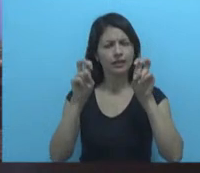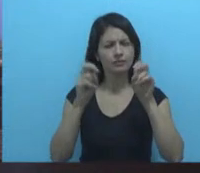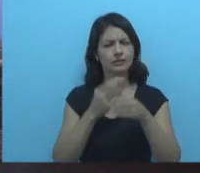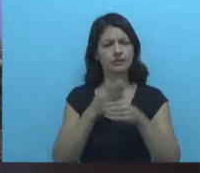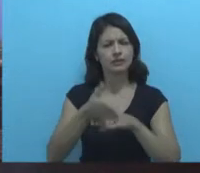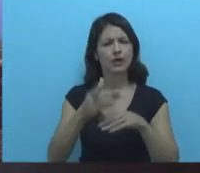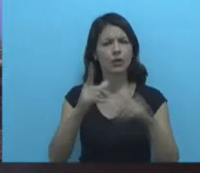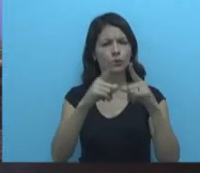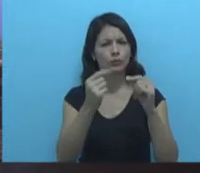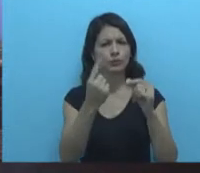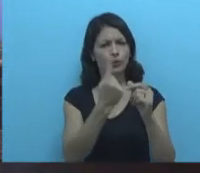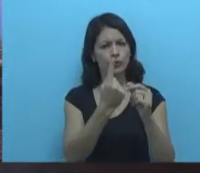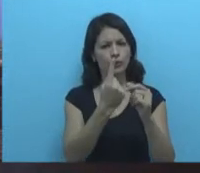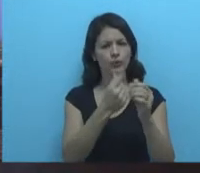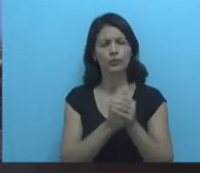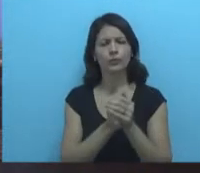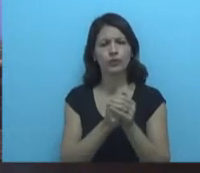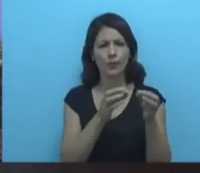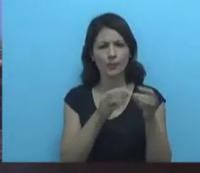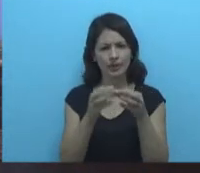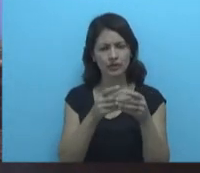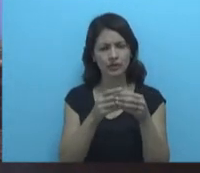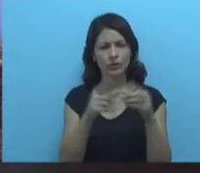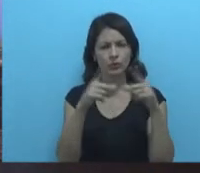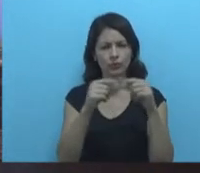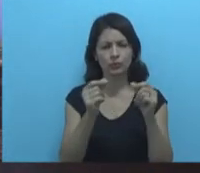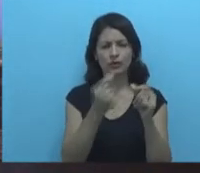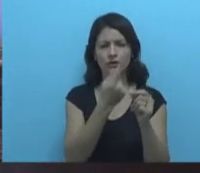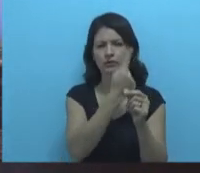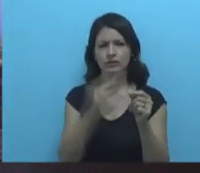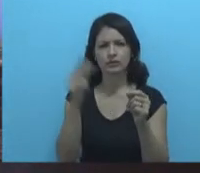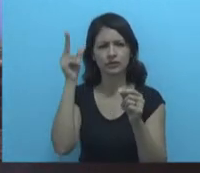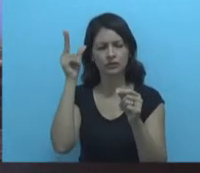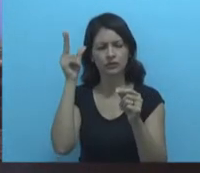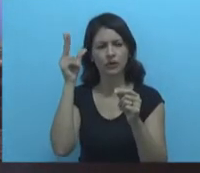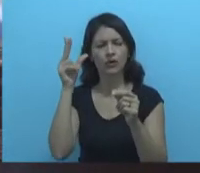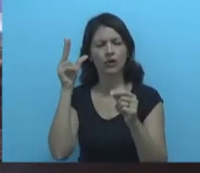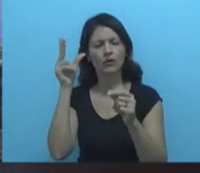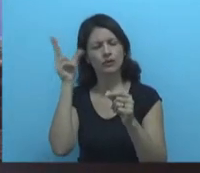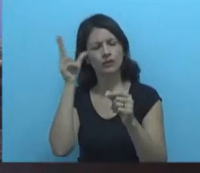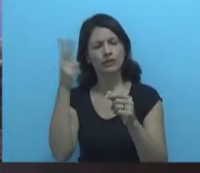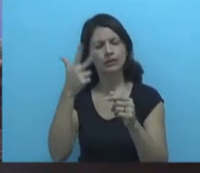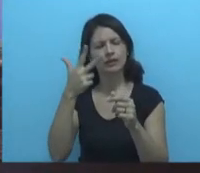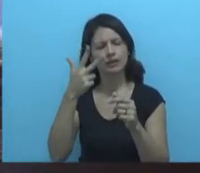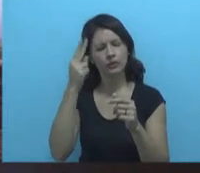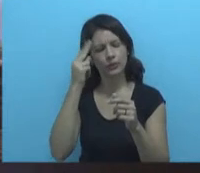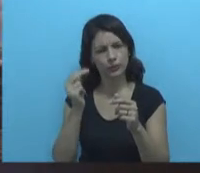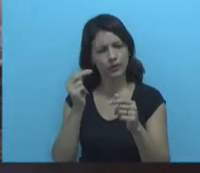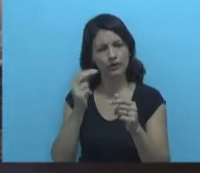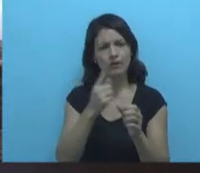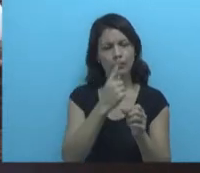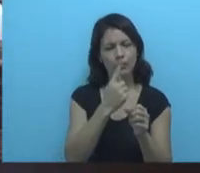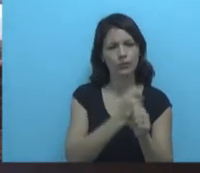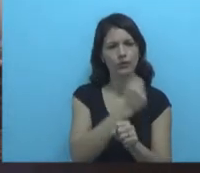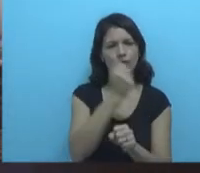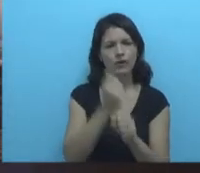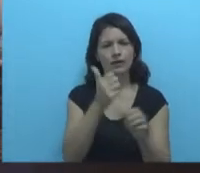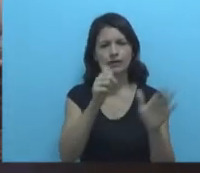1, periodo ordinario 139, del 1 al 631.